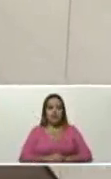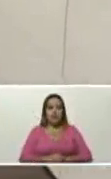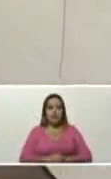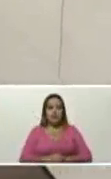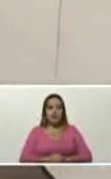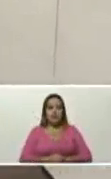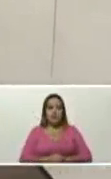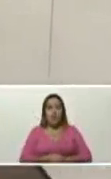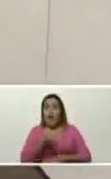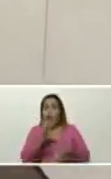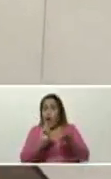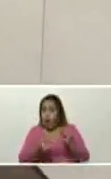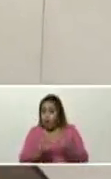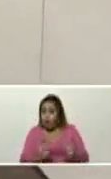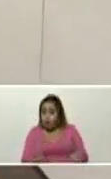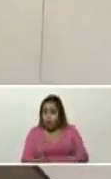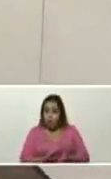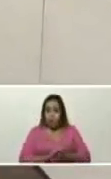si algo